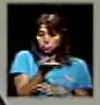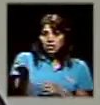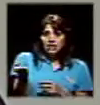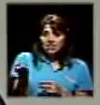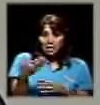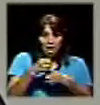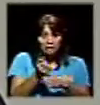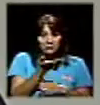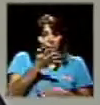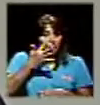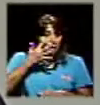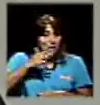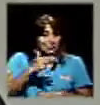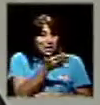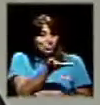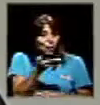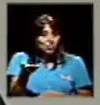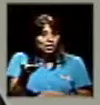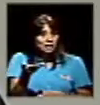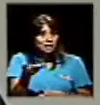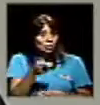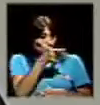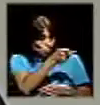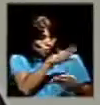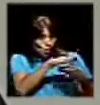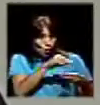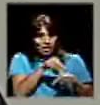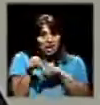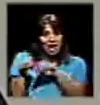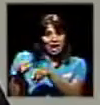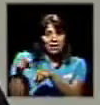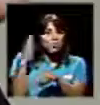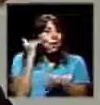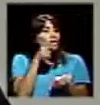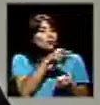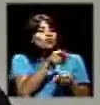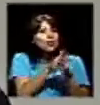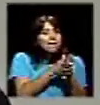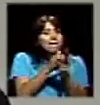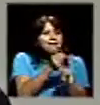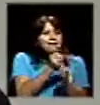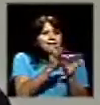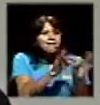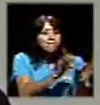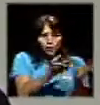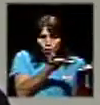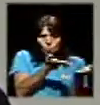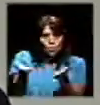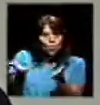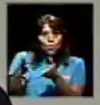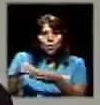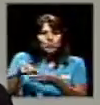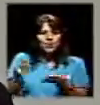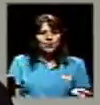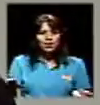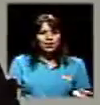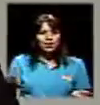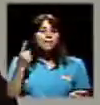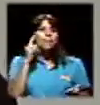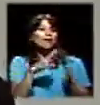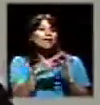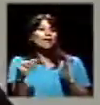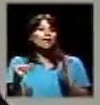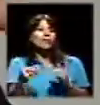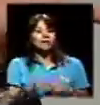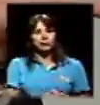pues cuéntele qué es lo que hace que usted lo logra hacer tan eficientemente. Por cierto, ahí hay una línea importante que es, vean que